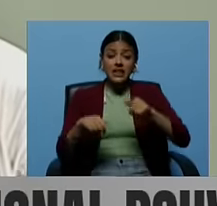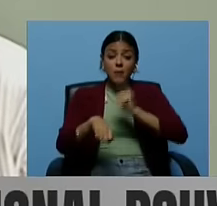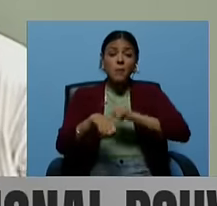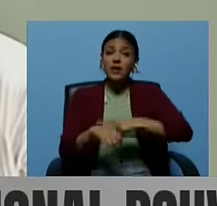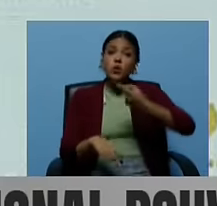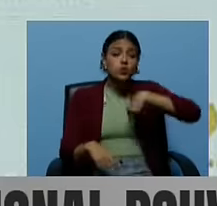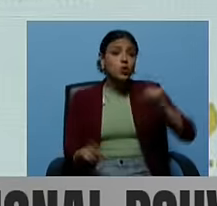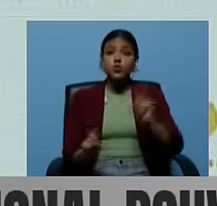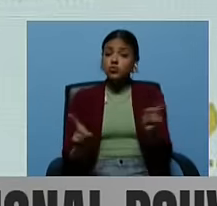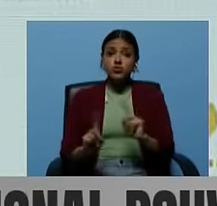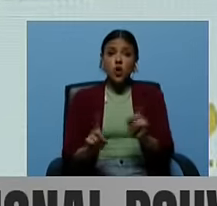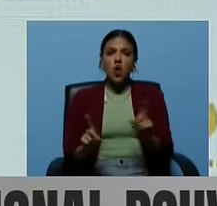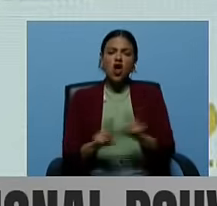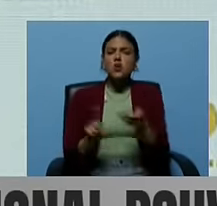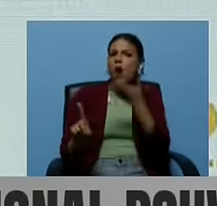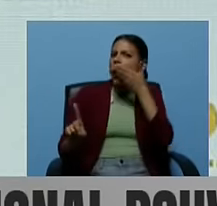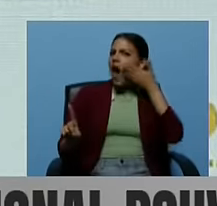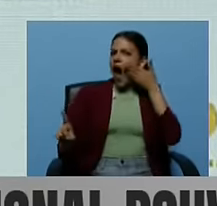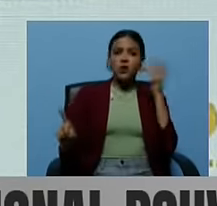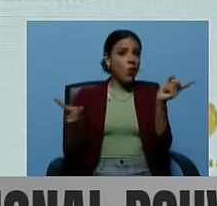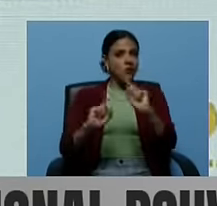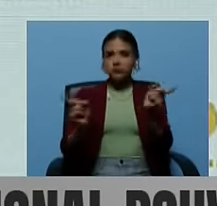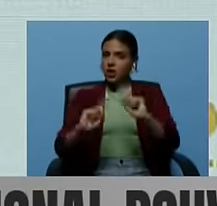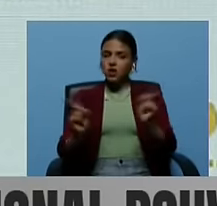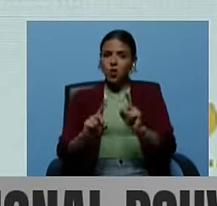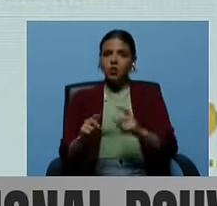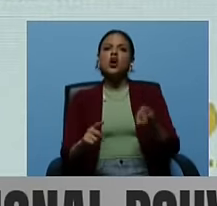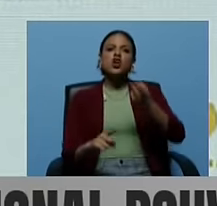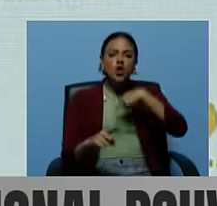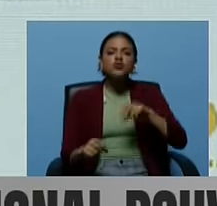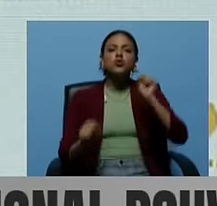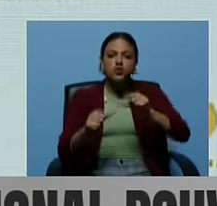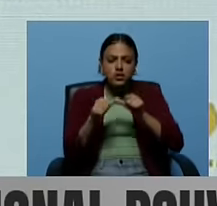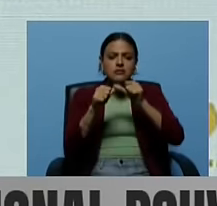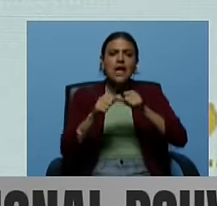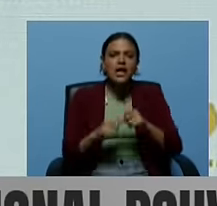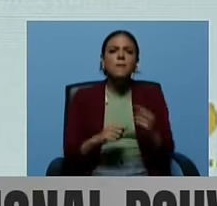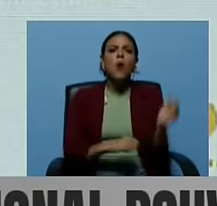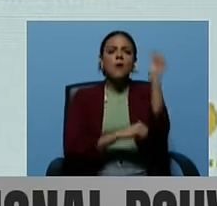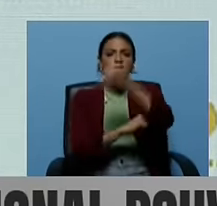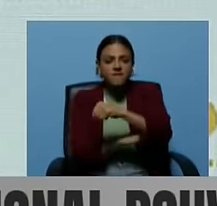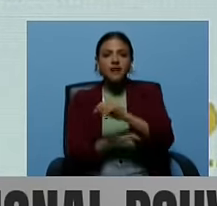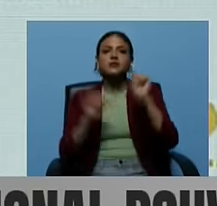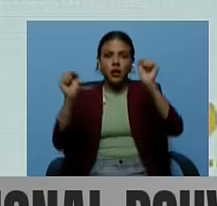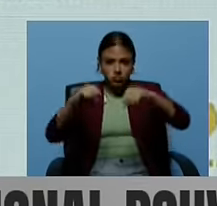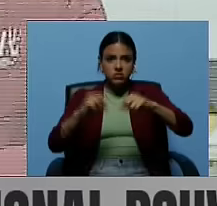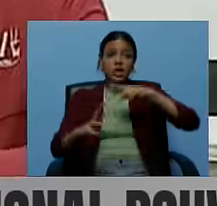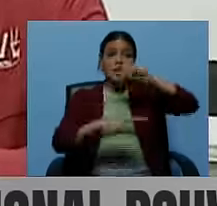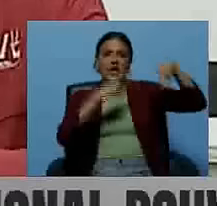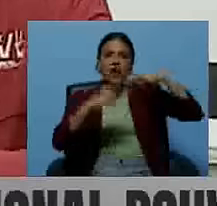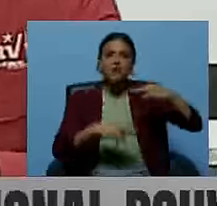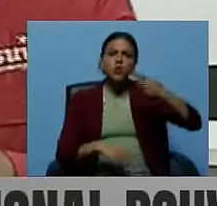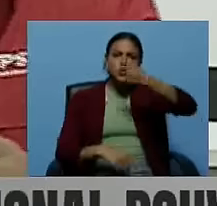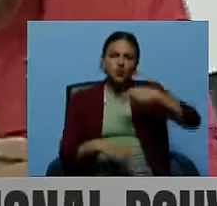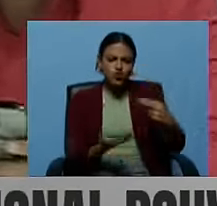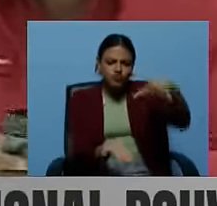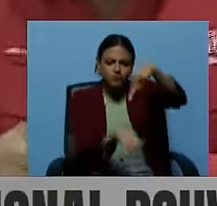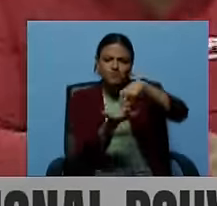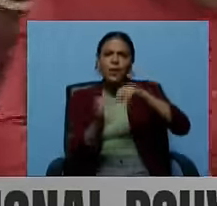nosotros arrogantes ni nada, pero nosotros estamos venciendo. Hoy la revolución está de pie